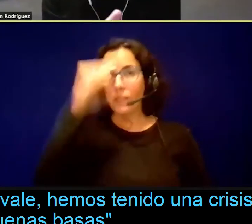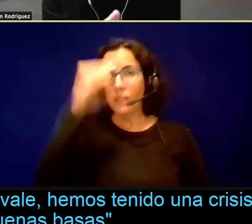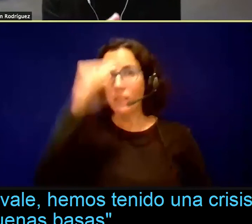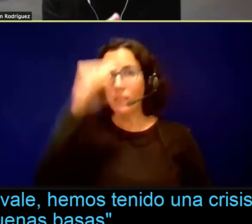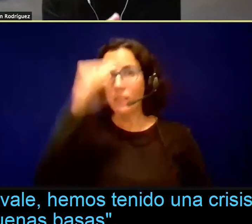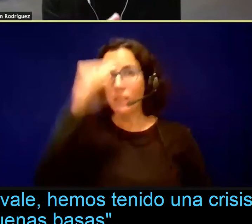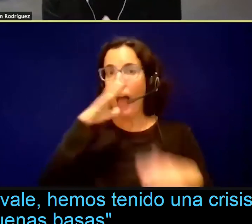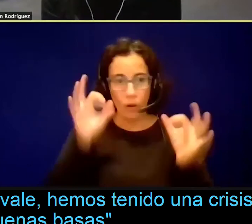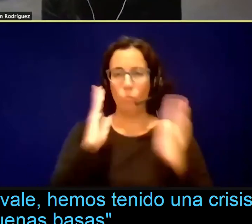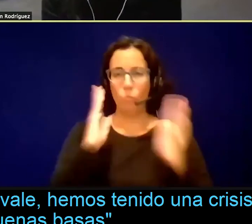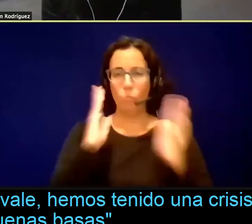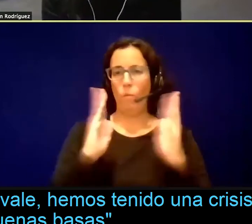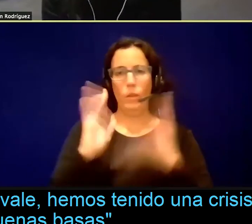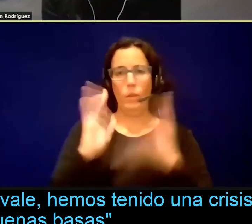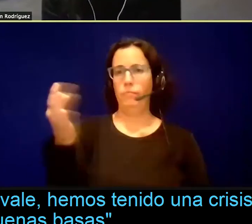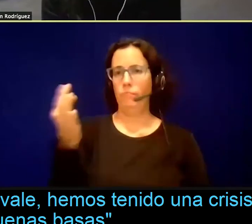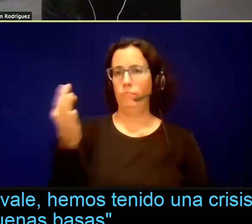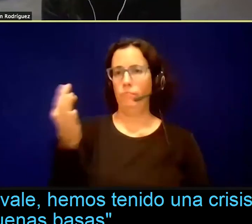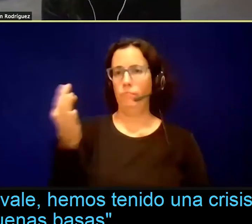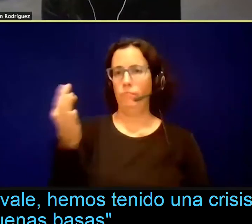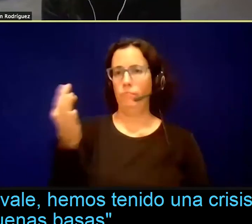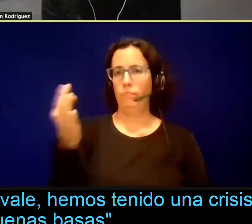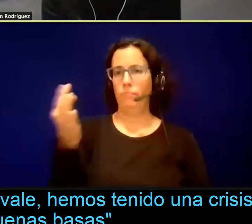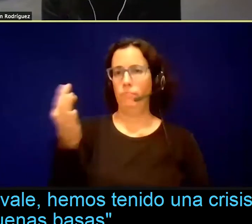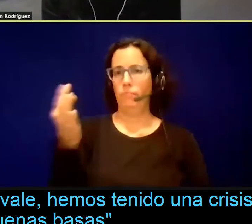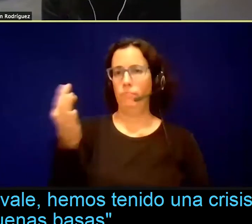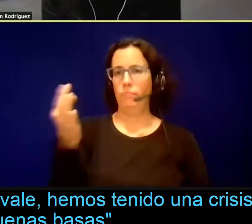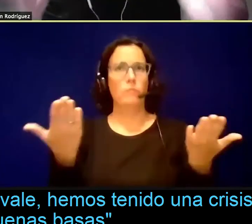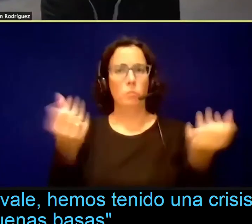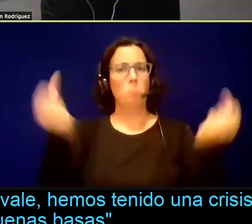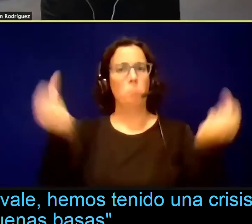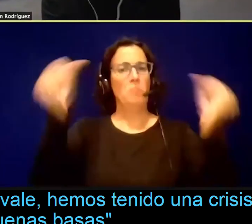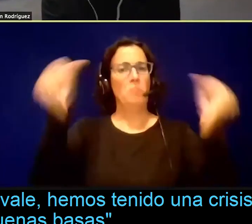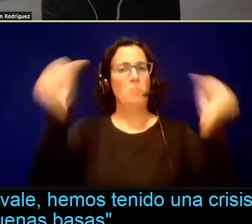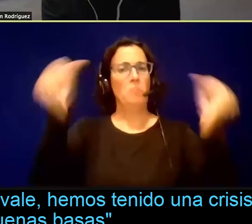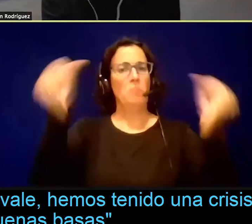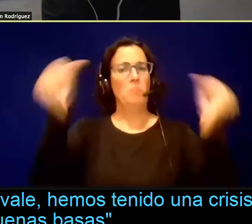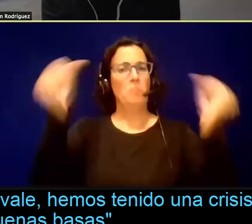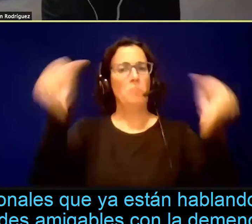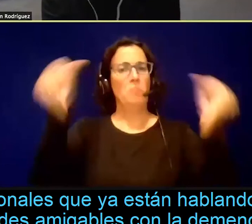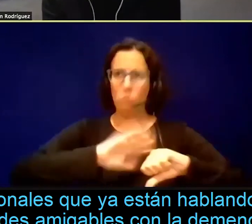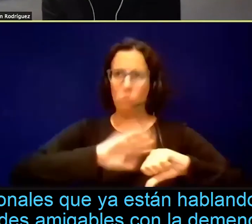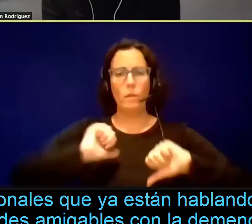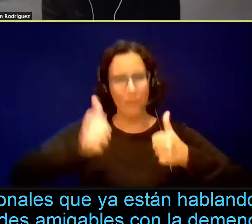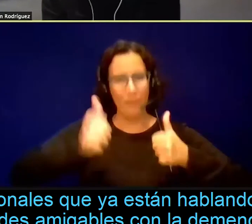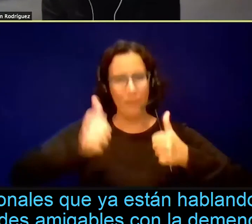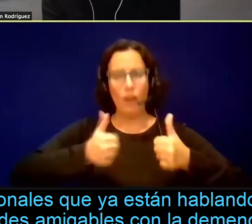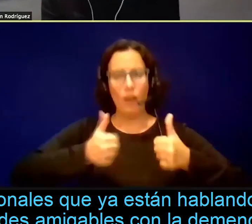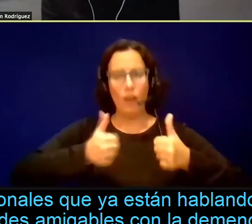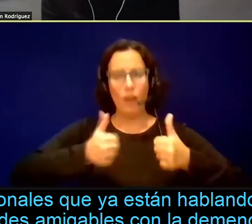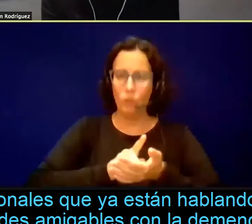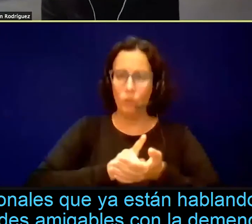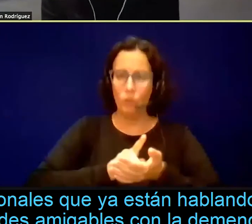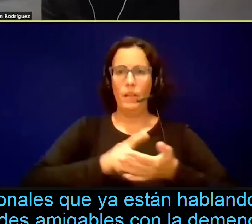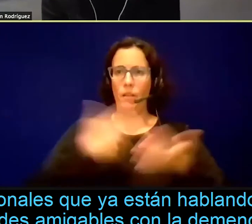decir, bueno, pues vale, hemos tenido una crisis, pues venga, vamos a empezar otra vez y vamos a poder sentar unas buenas bases,